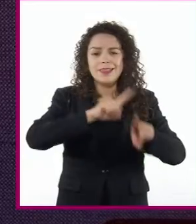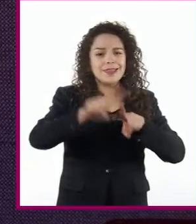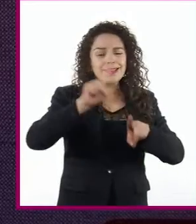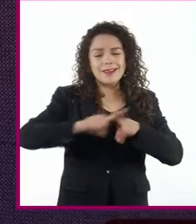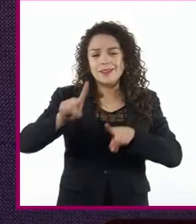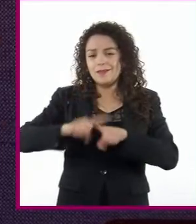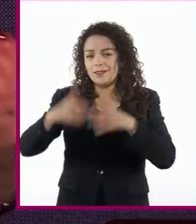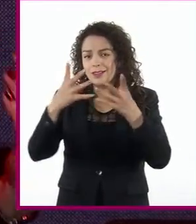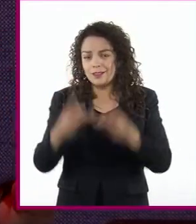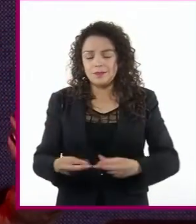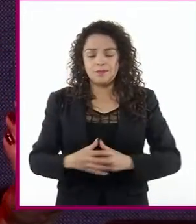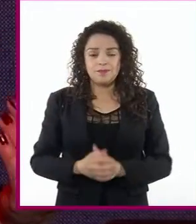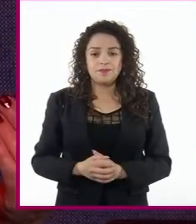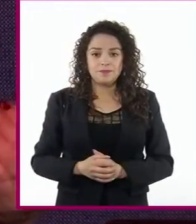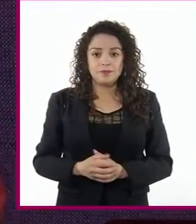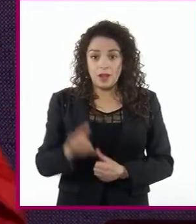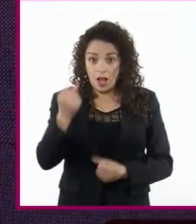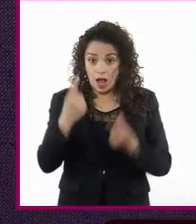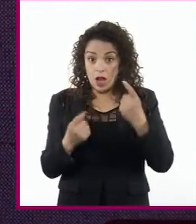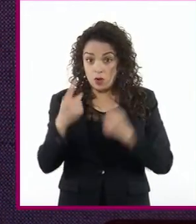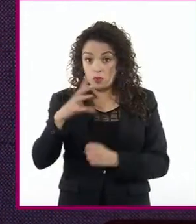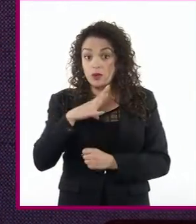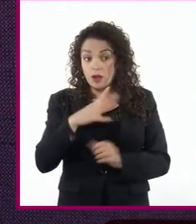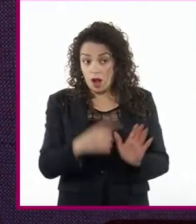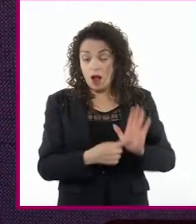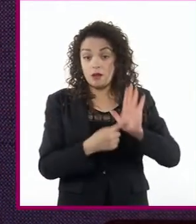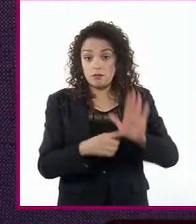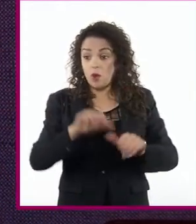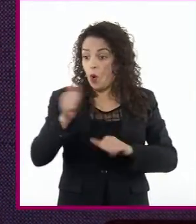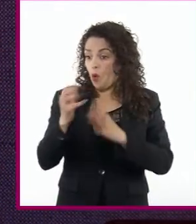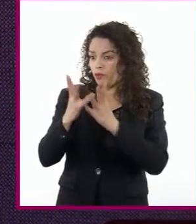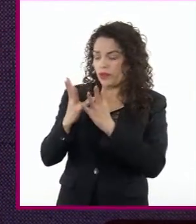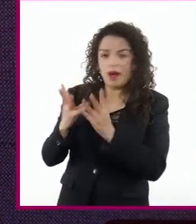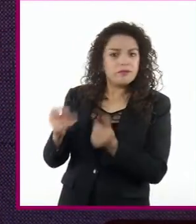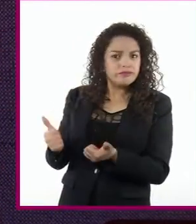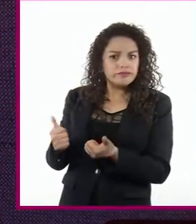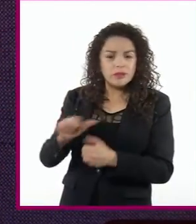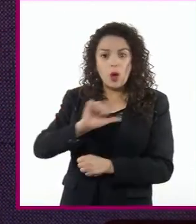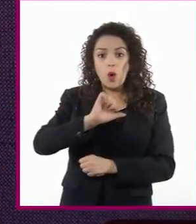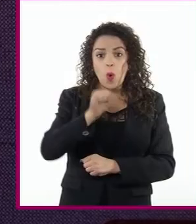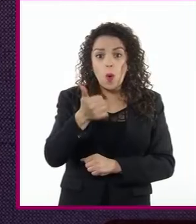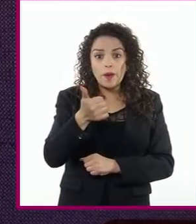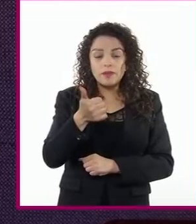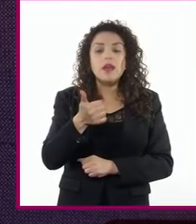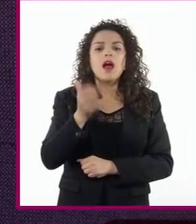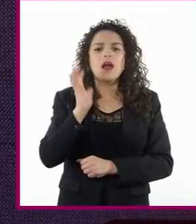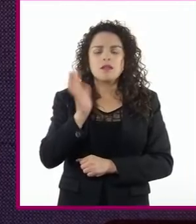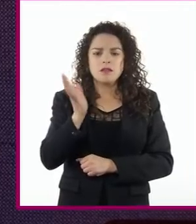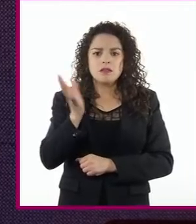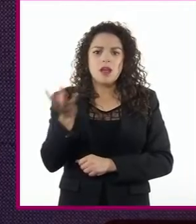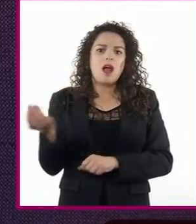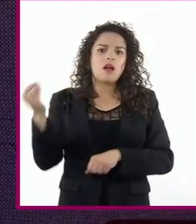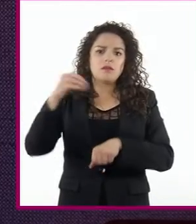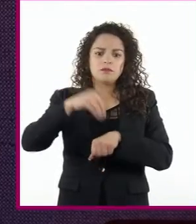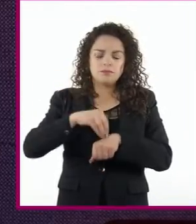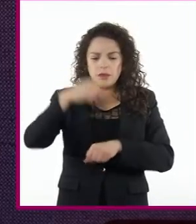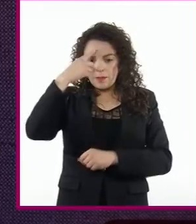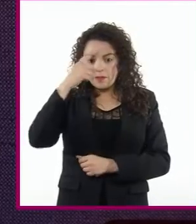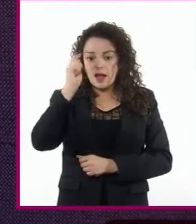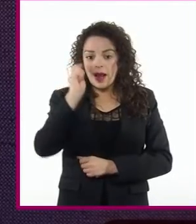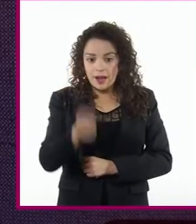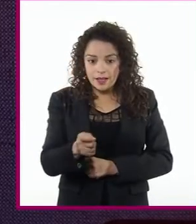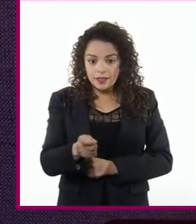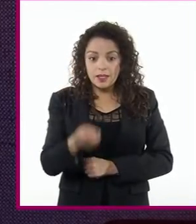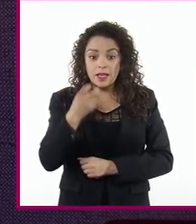que unas características se conservan, otras han desaparecido, otras más se han incorporado con el propósito de hacer